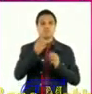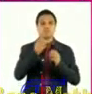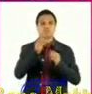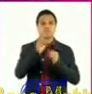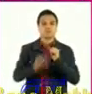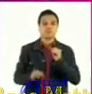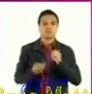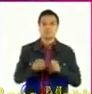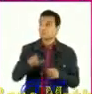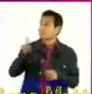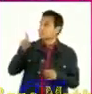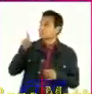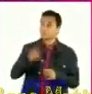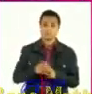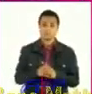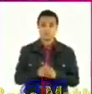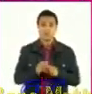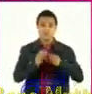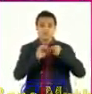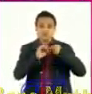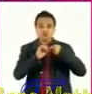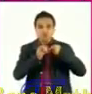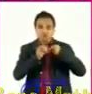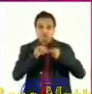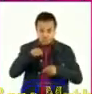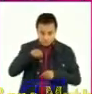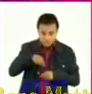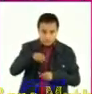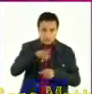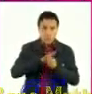columna del huerto hay que seleccionar las semillas que va a sembrar.